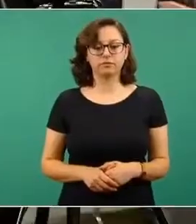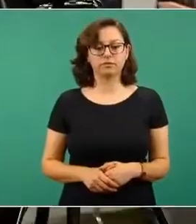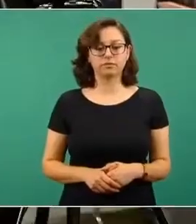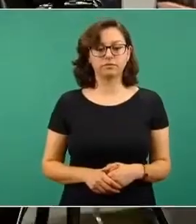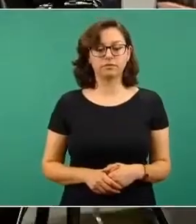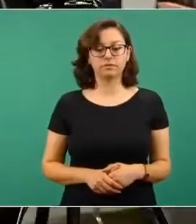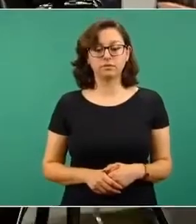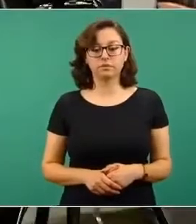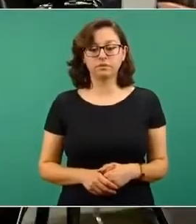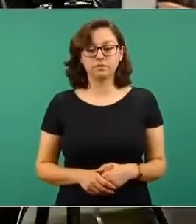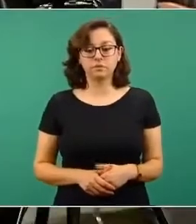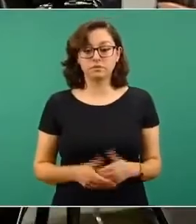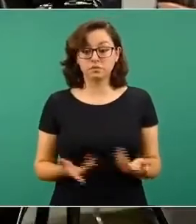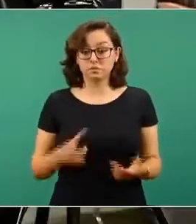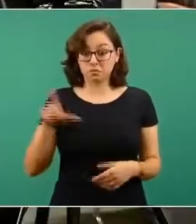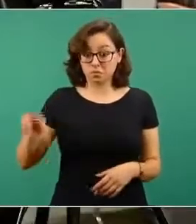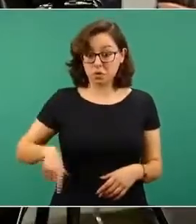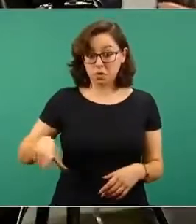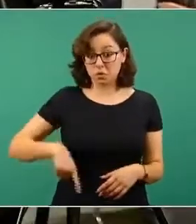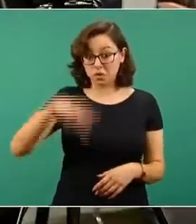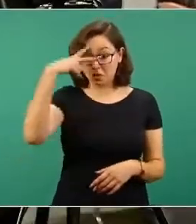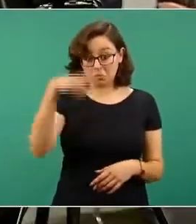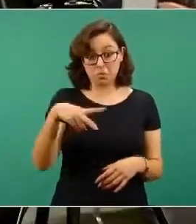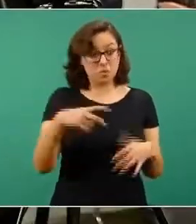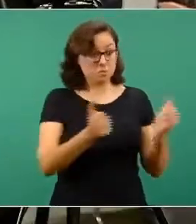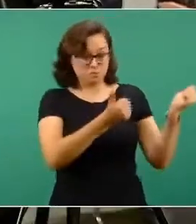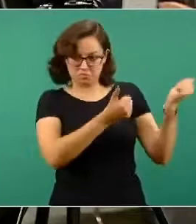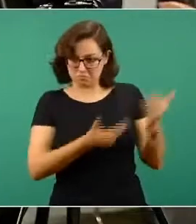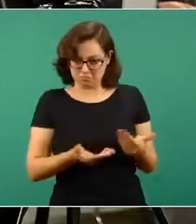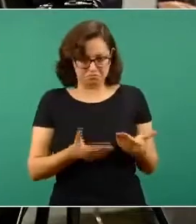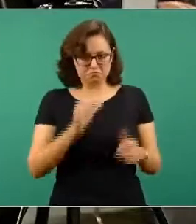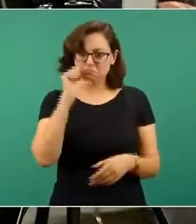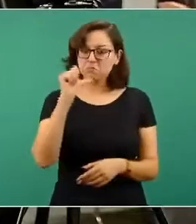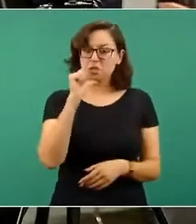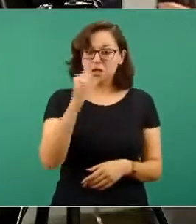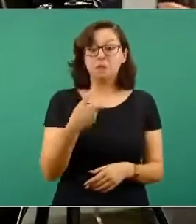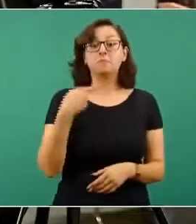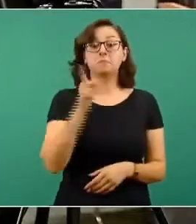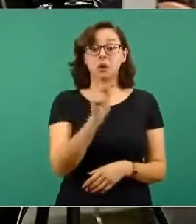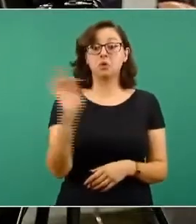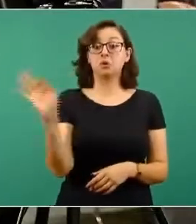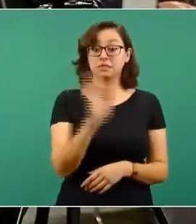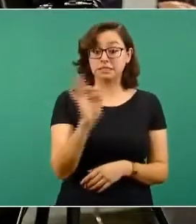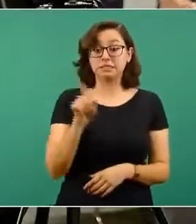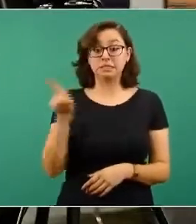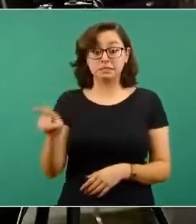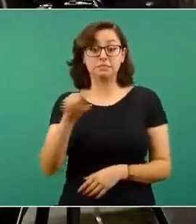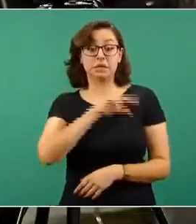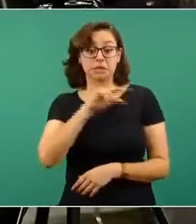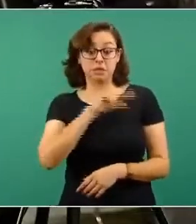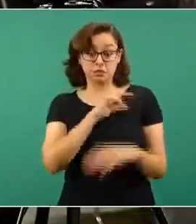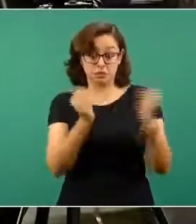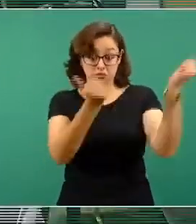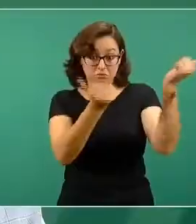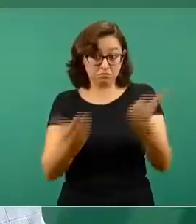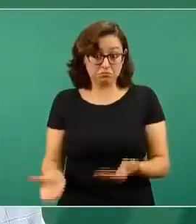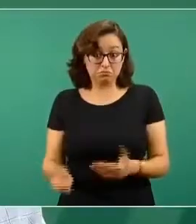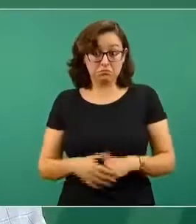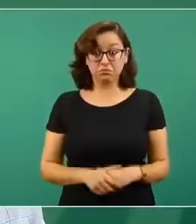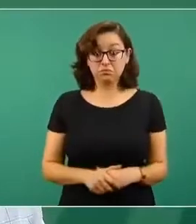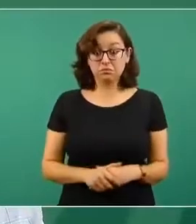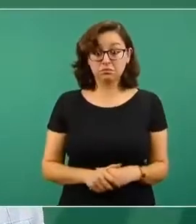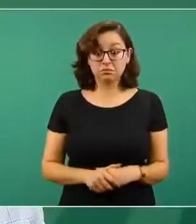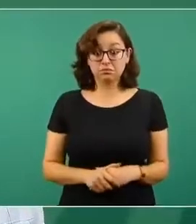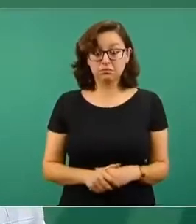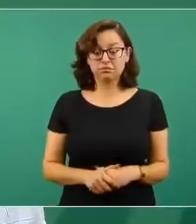los lotes importados por el gobierno mexicano, pero ¿cabe la posibilidad de que haya sido importada por un privado? Bueno,